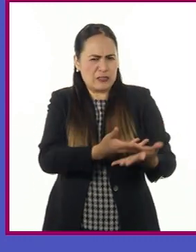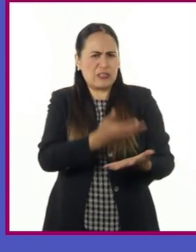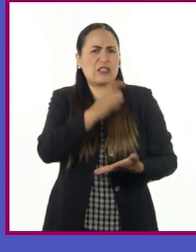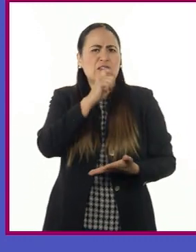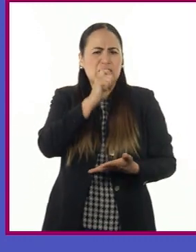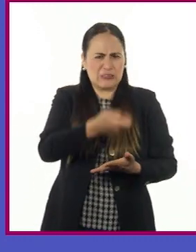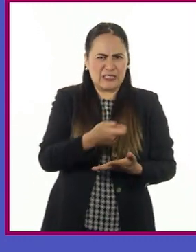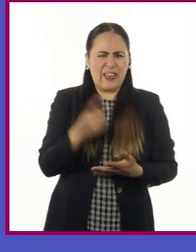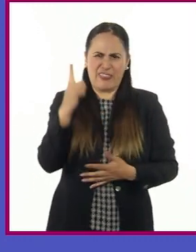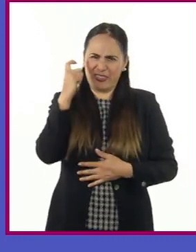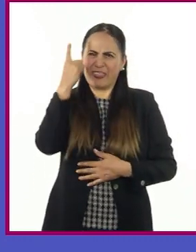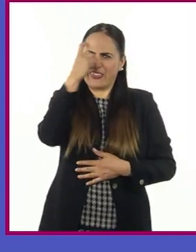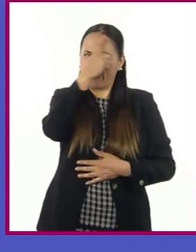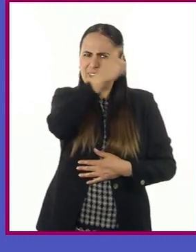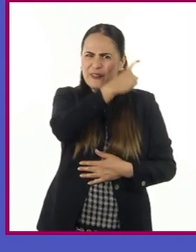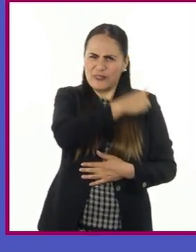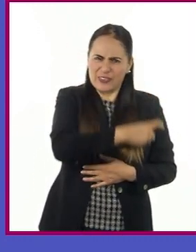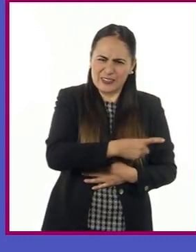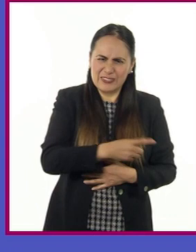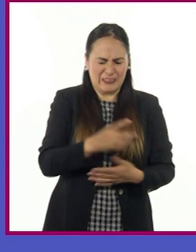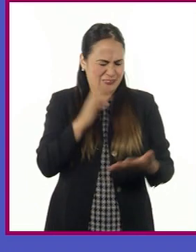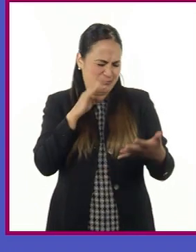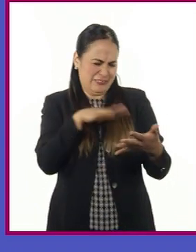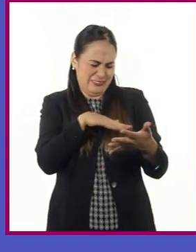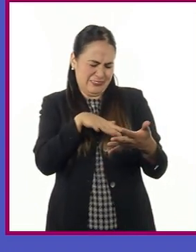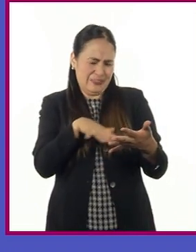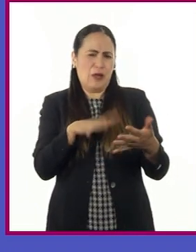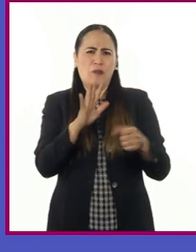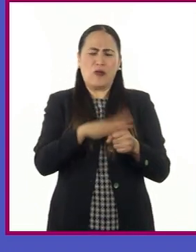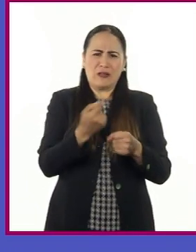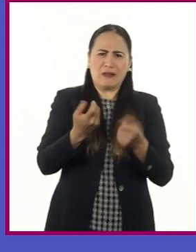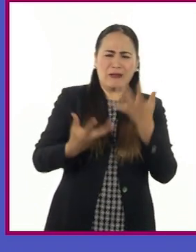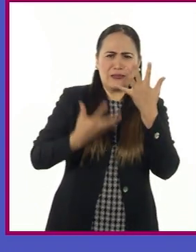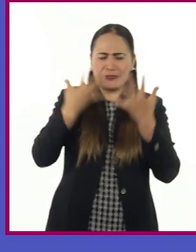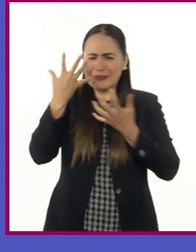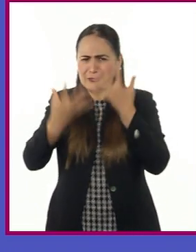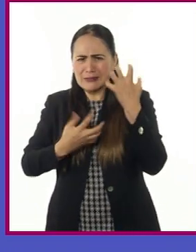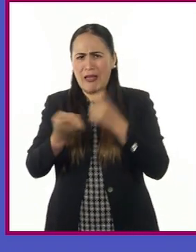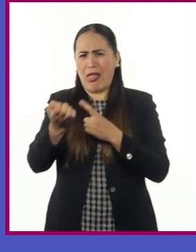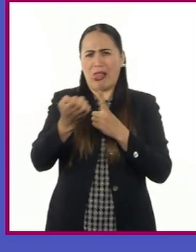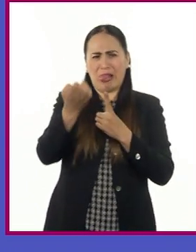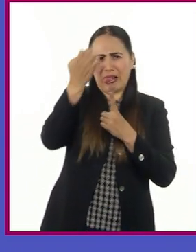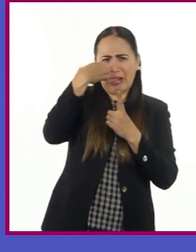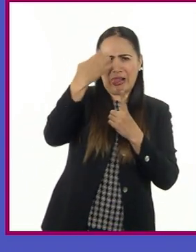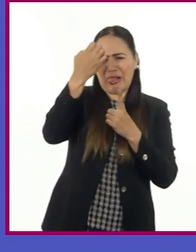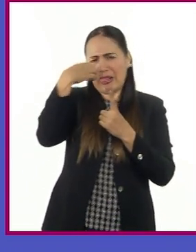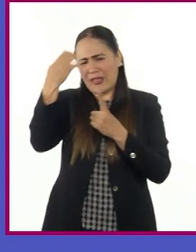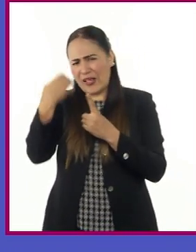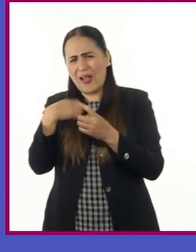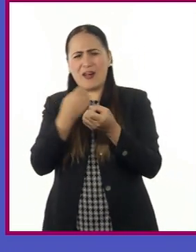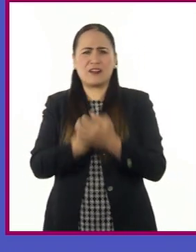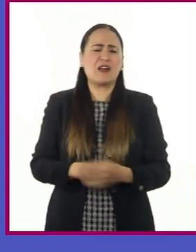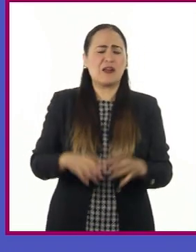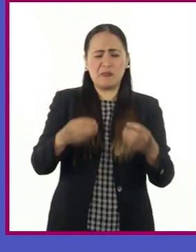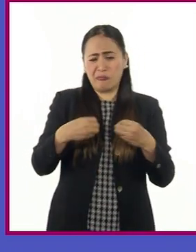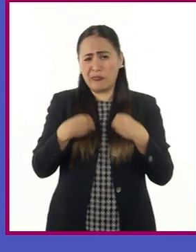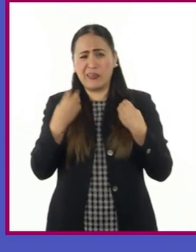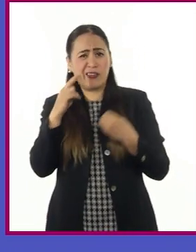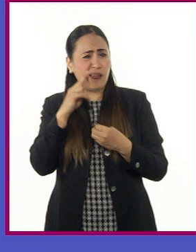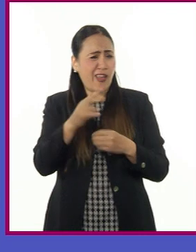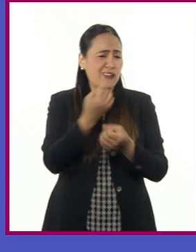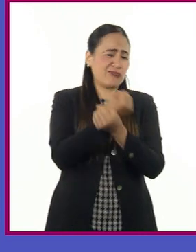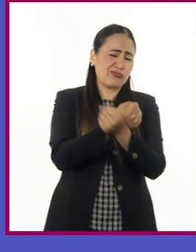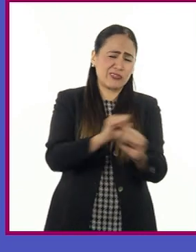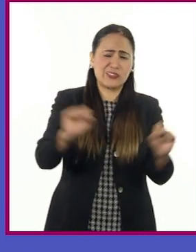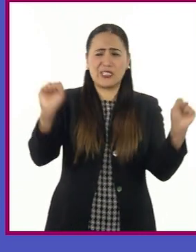compleja, ya que hablaba de desesperación, desengaño, el aburrimiento de la vida, el